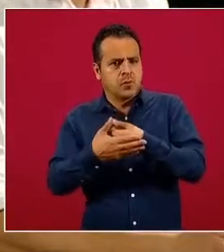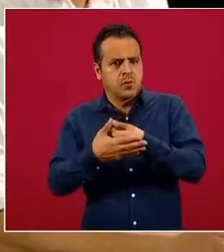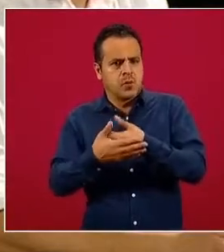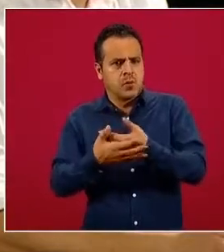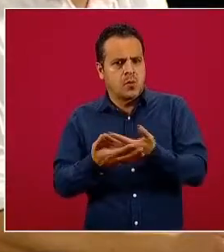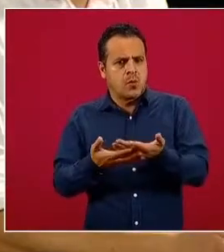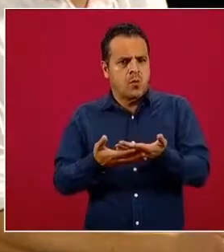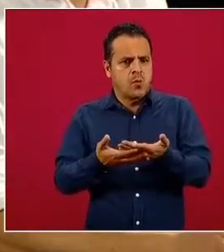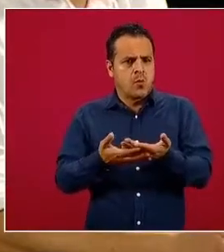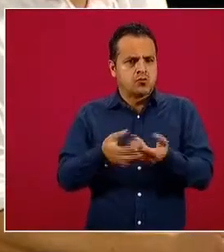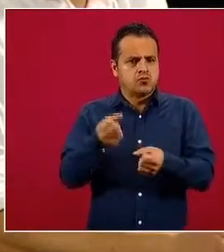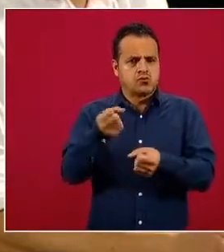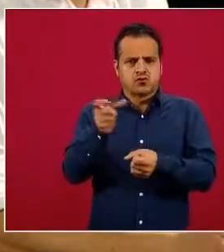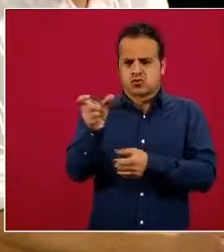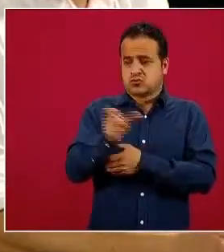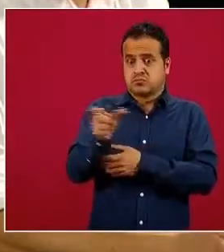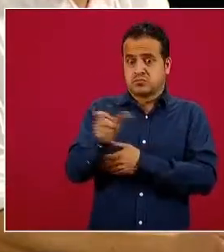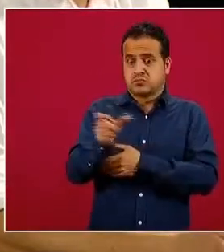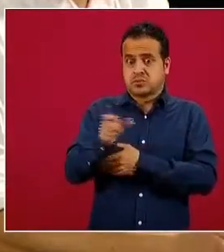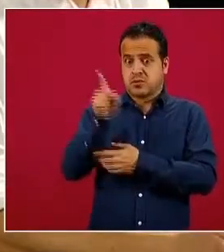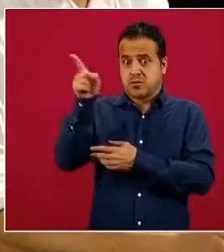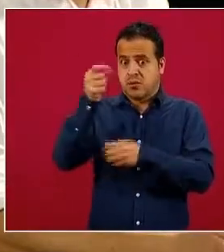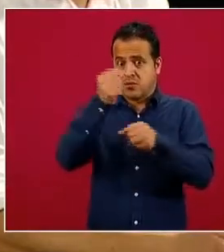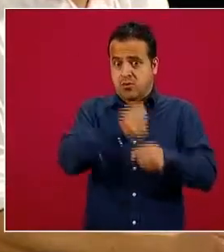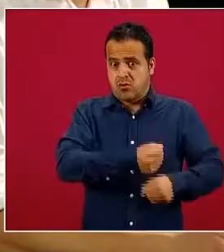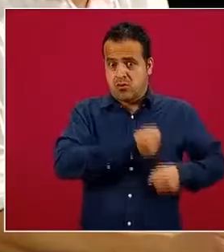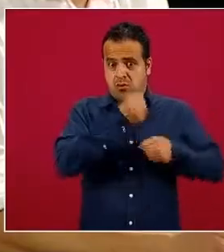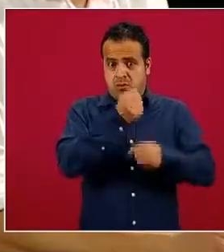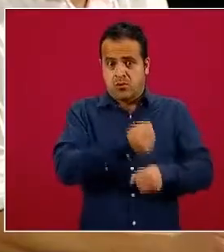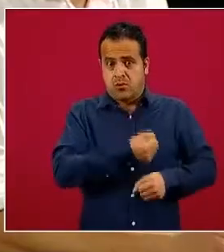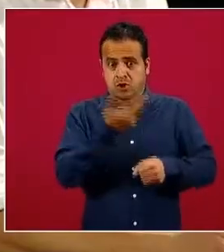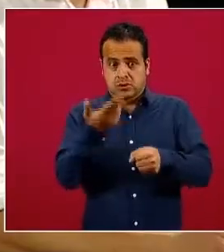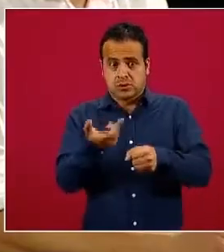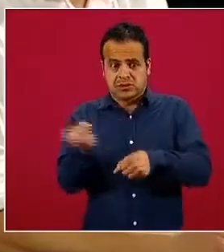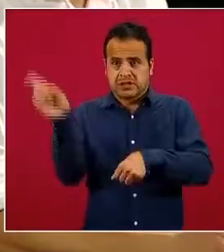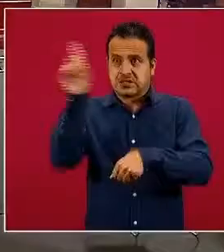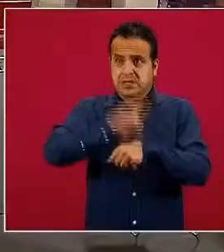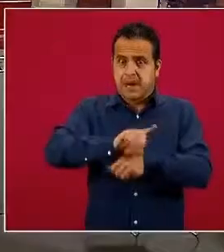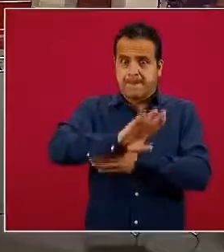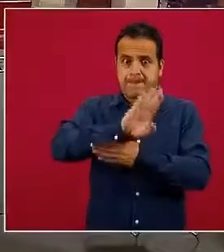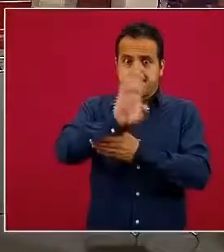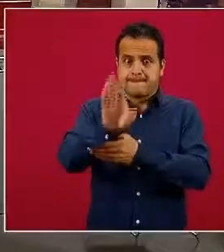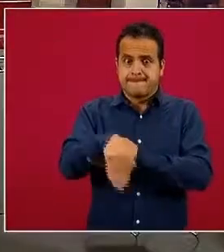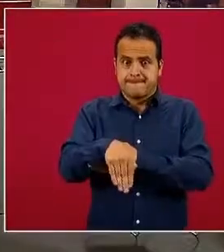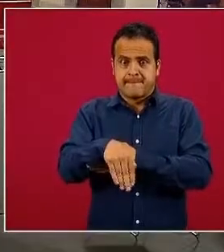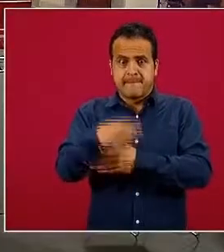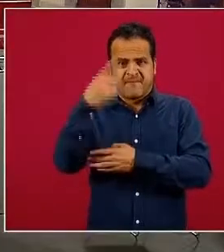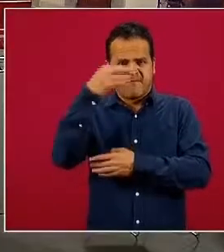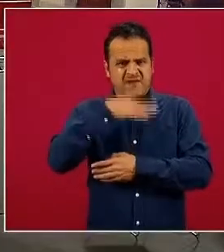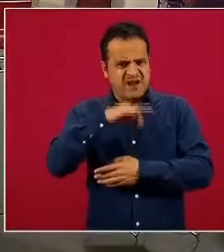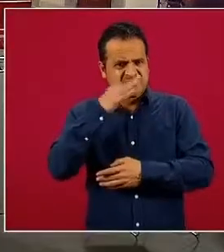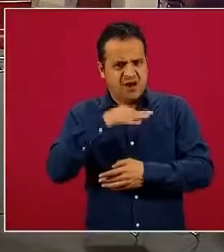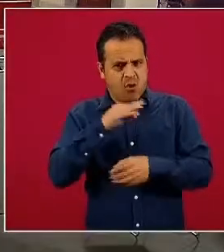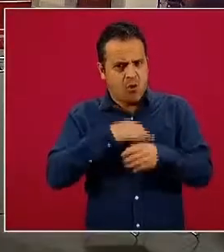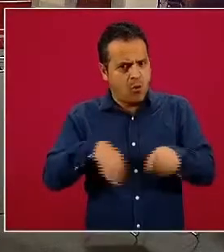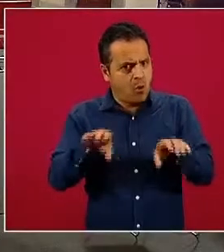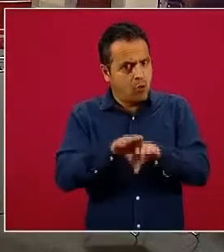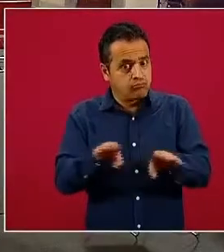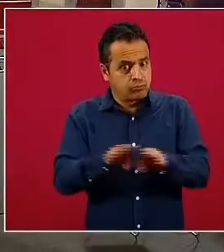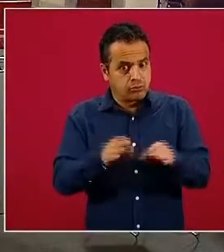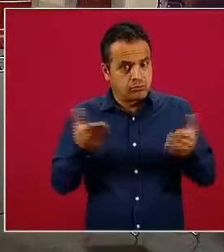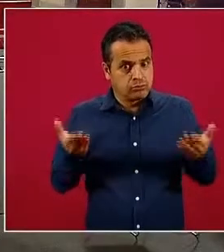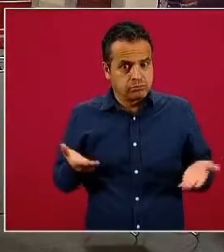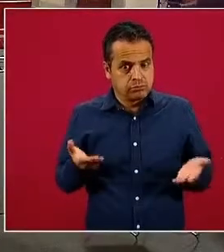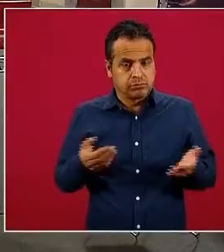Muertos? ¿Qué medidas van a tomar? ¿Se van a evitar? ¿O qué es lo que va a pasar con ellos? Gracias. Con mucho gusto. Hemos